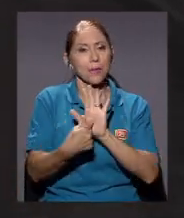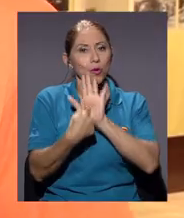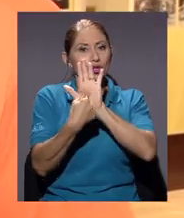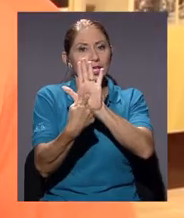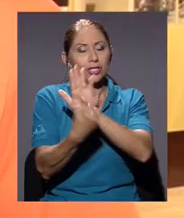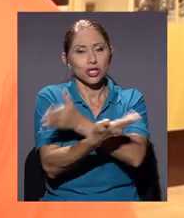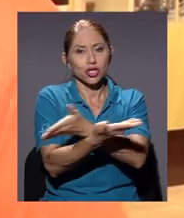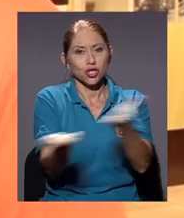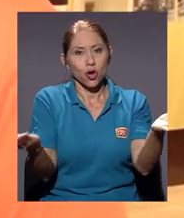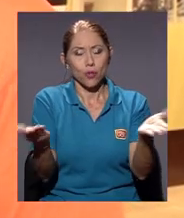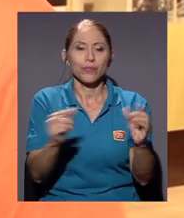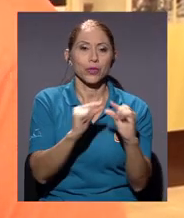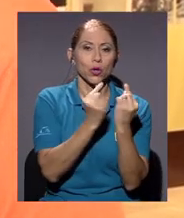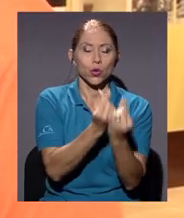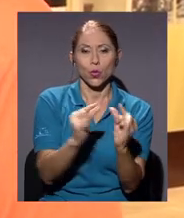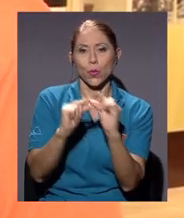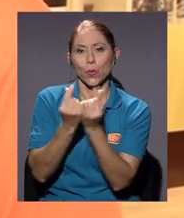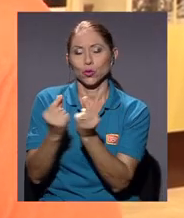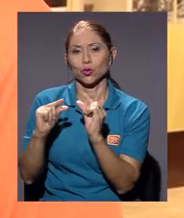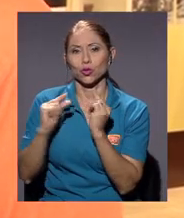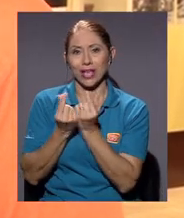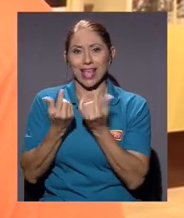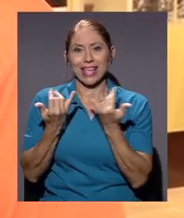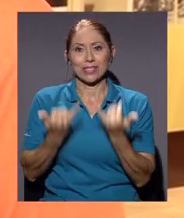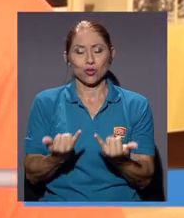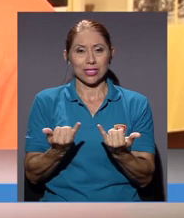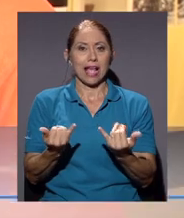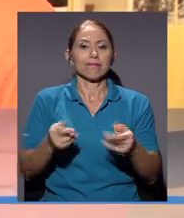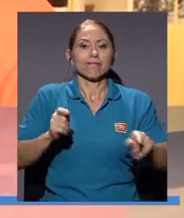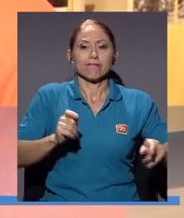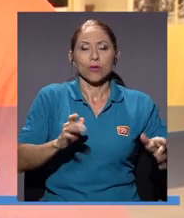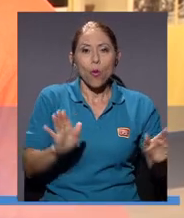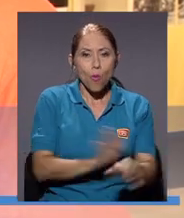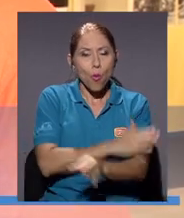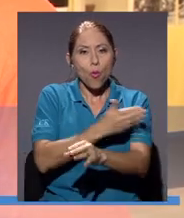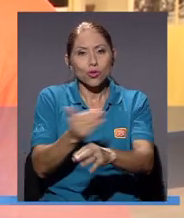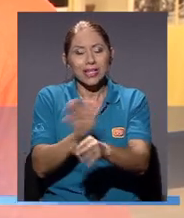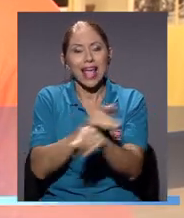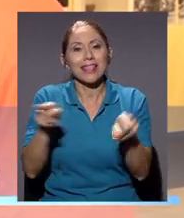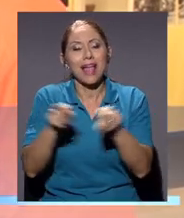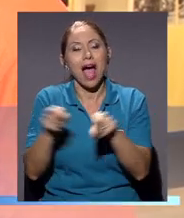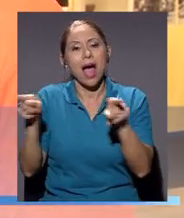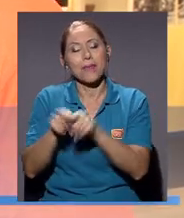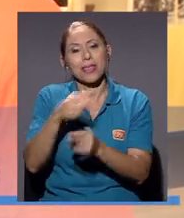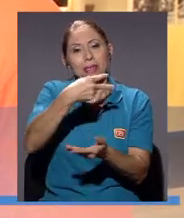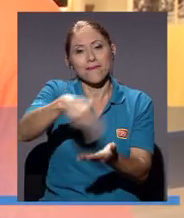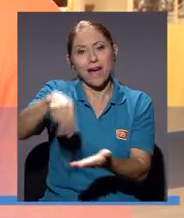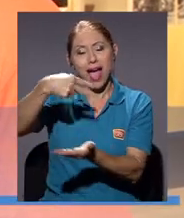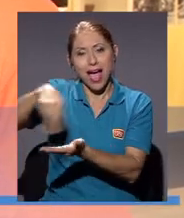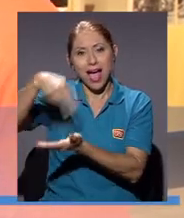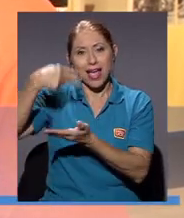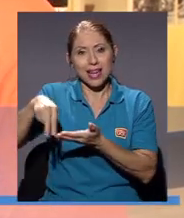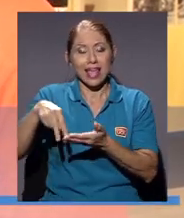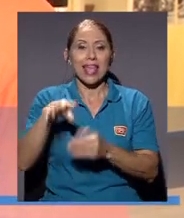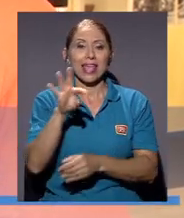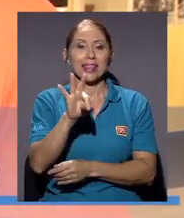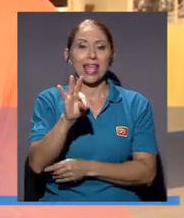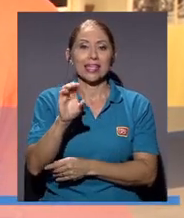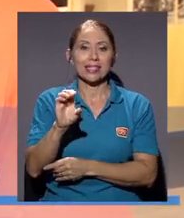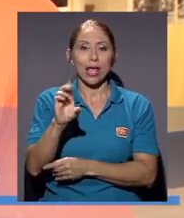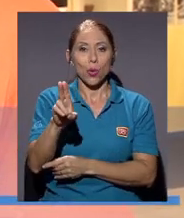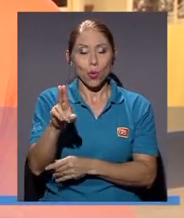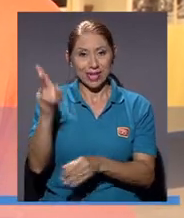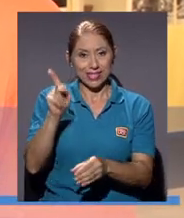más proyección, son los grupos que están ejecutando música y los grupos de baile. Y los TCUs que